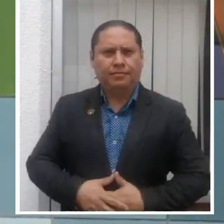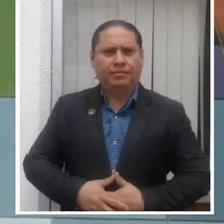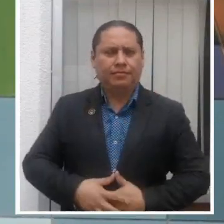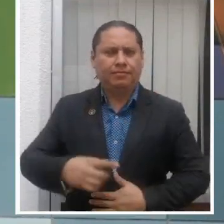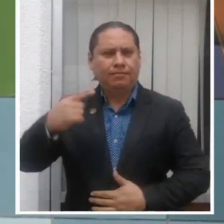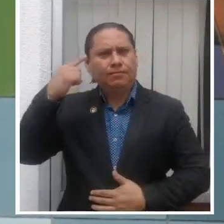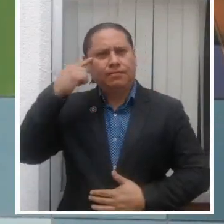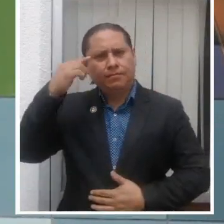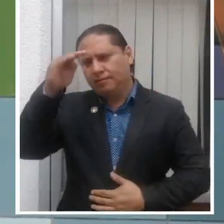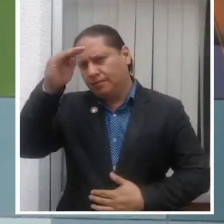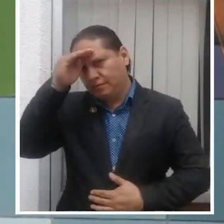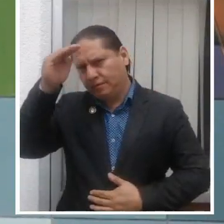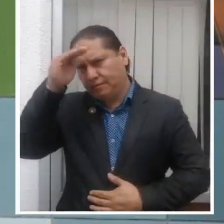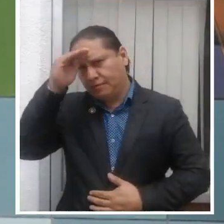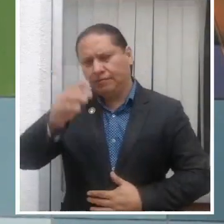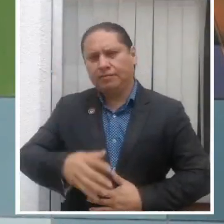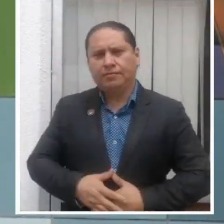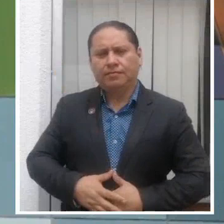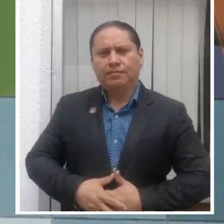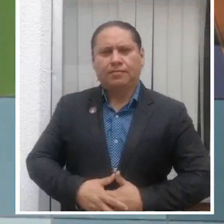de pensar en el momento que había